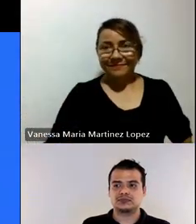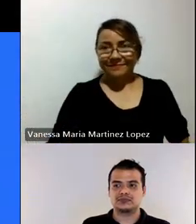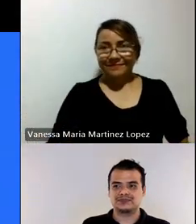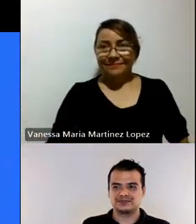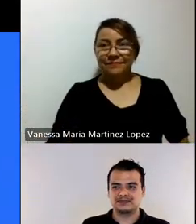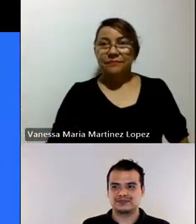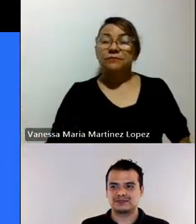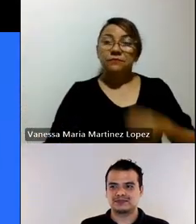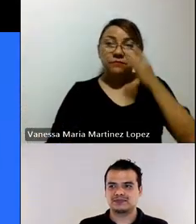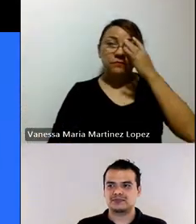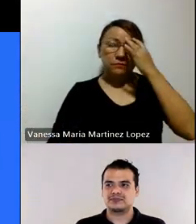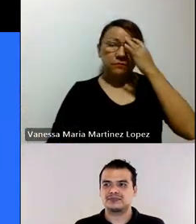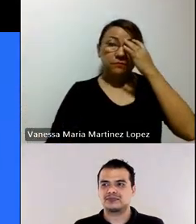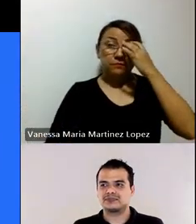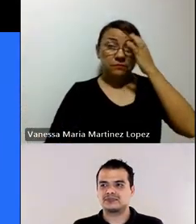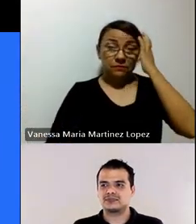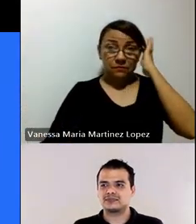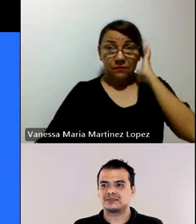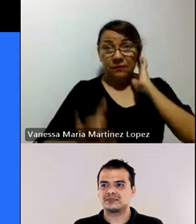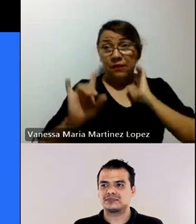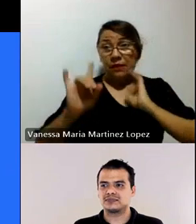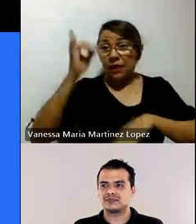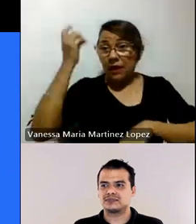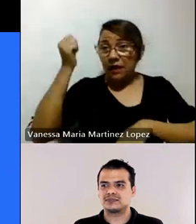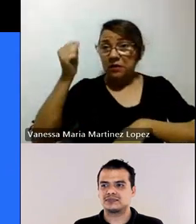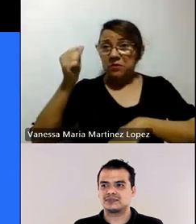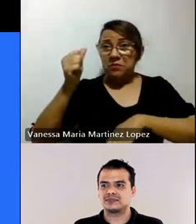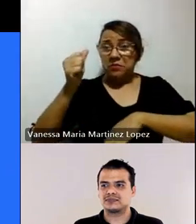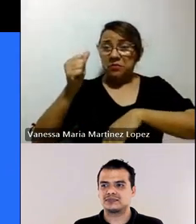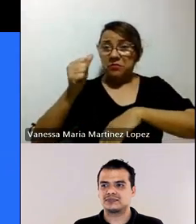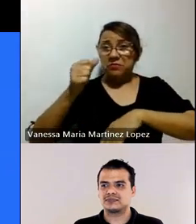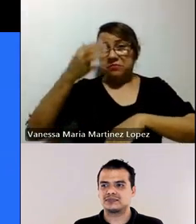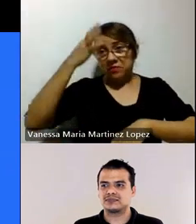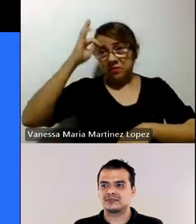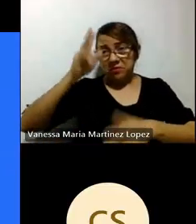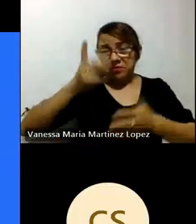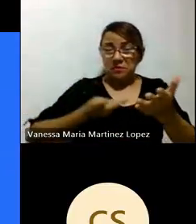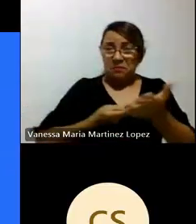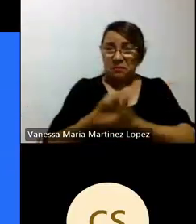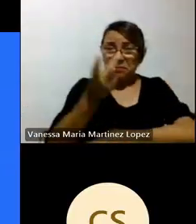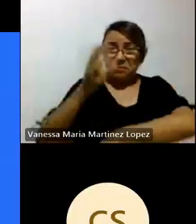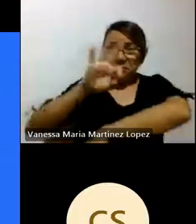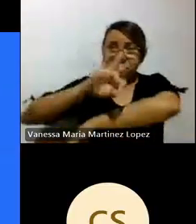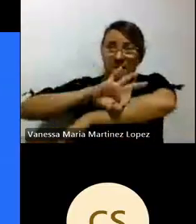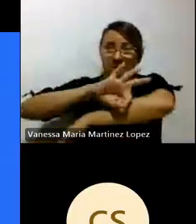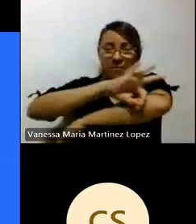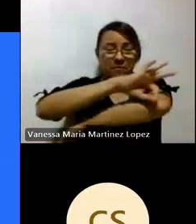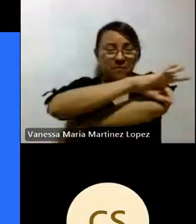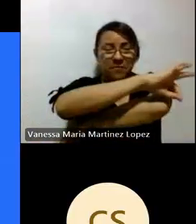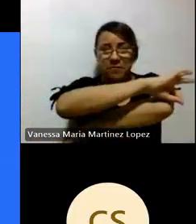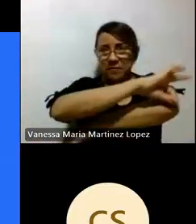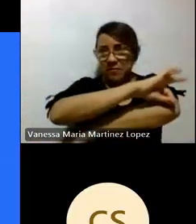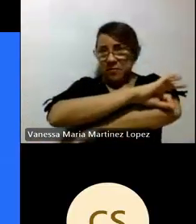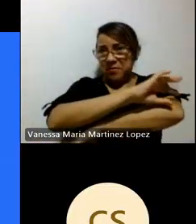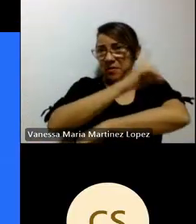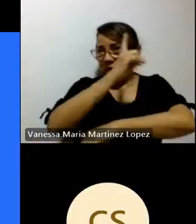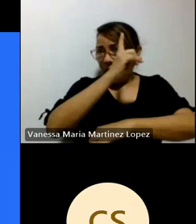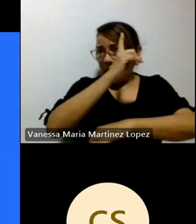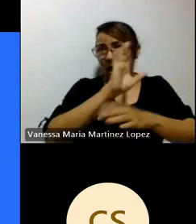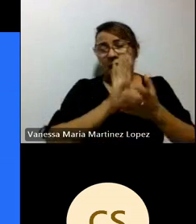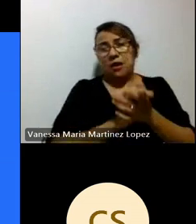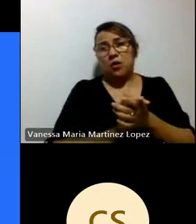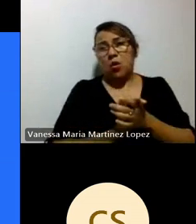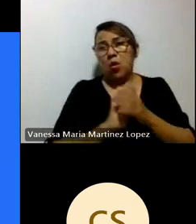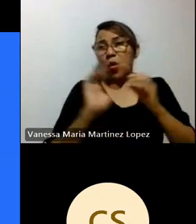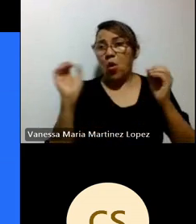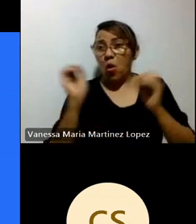heridas abrasivas, que serían los rasponcitos que suele suceder, se nos suele pasar cuando rozamos con algo poroso